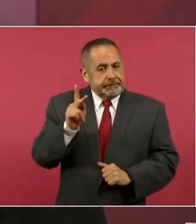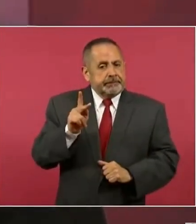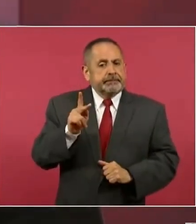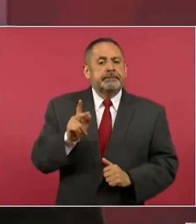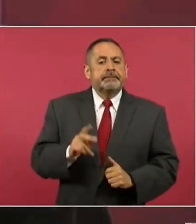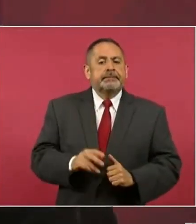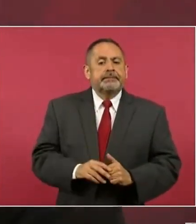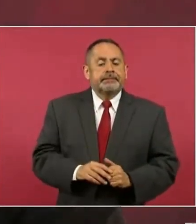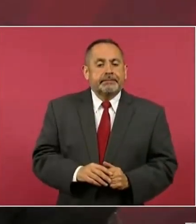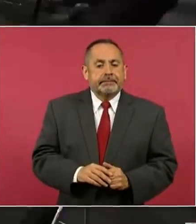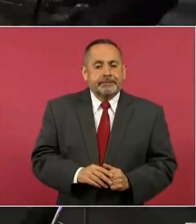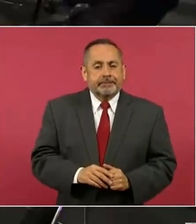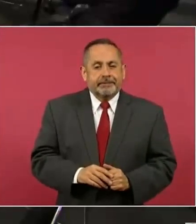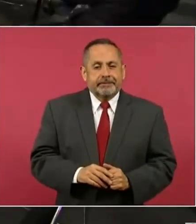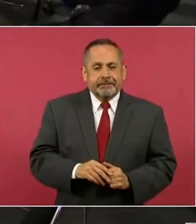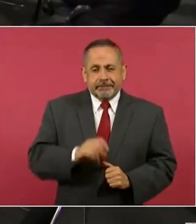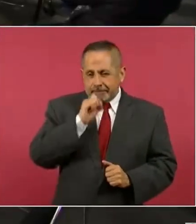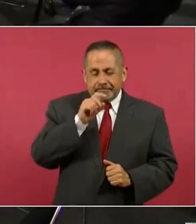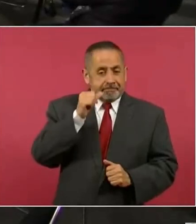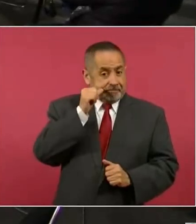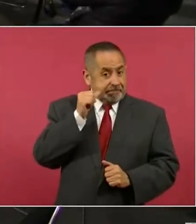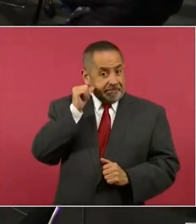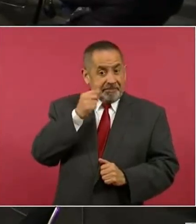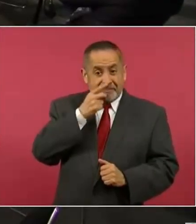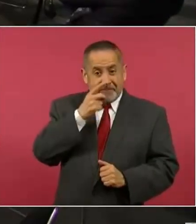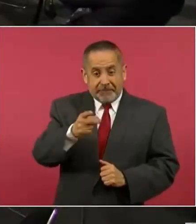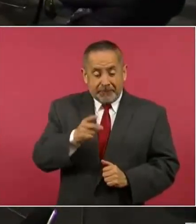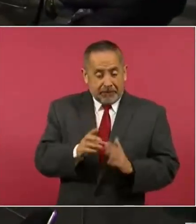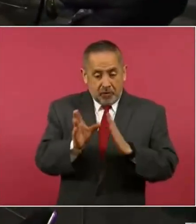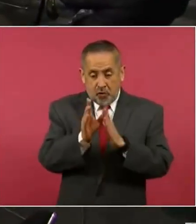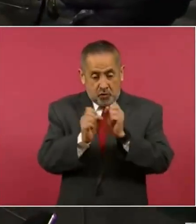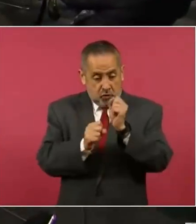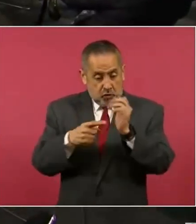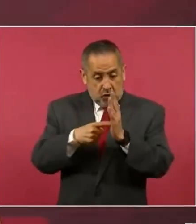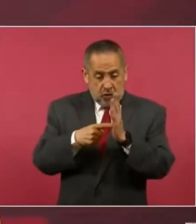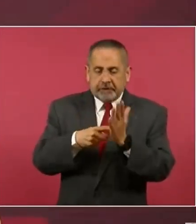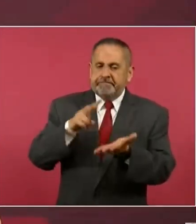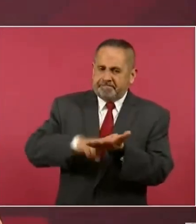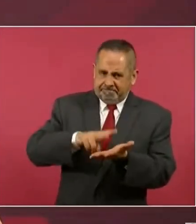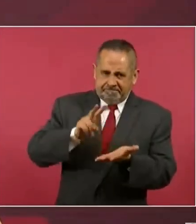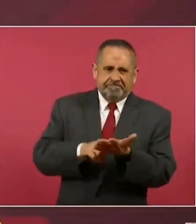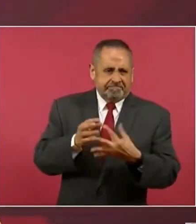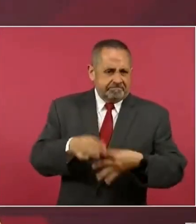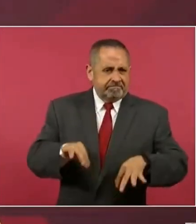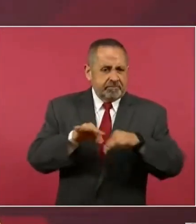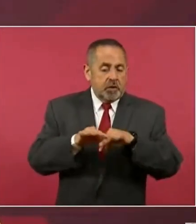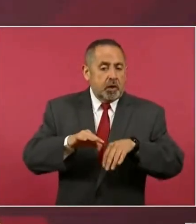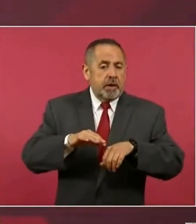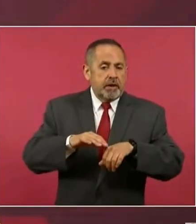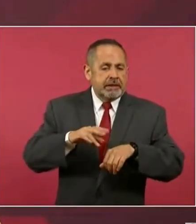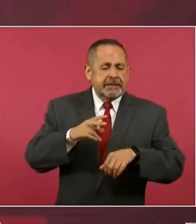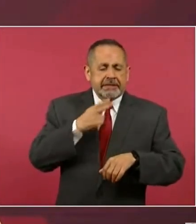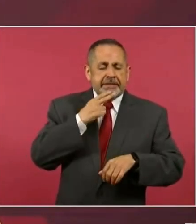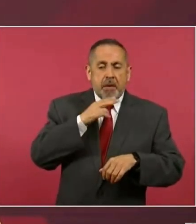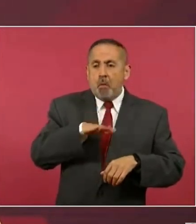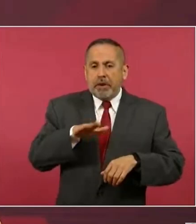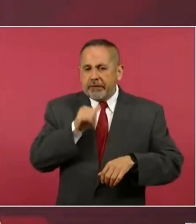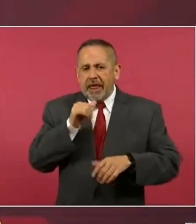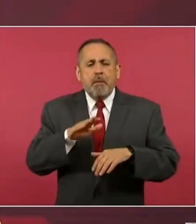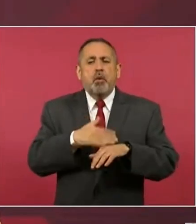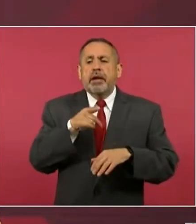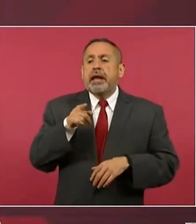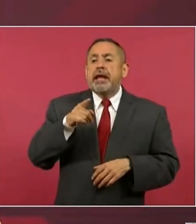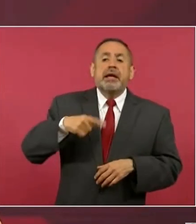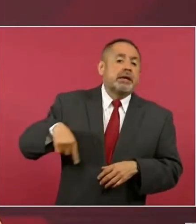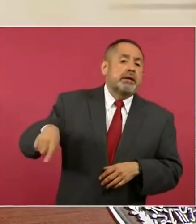Pero también, como lo dije ayer, la Constitución no ha muerto porque el pueblo